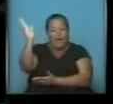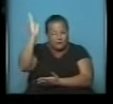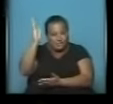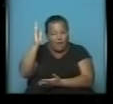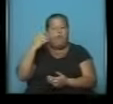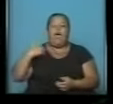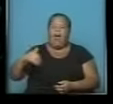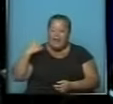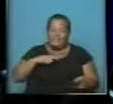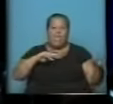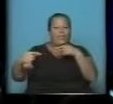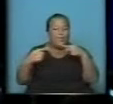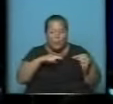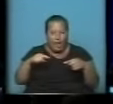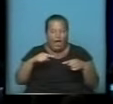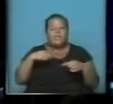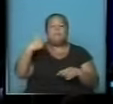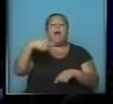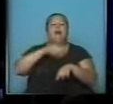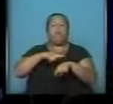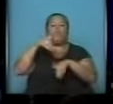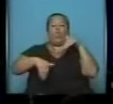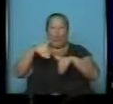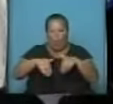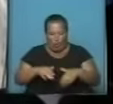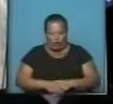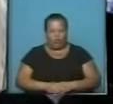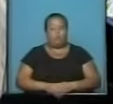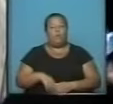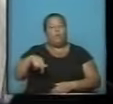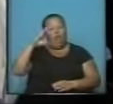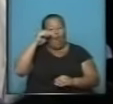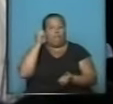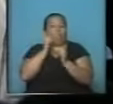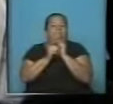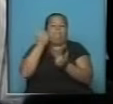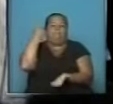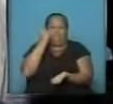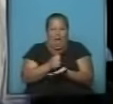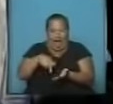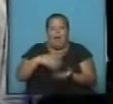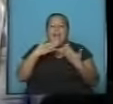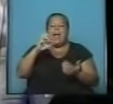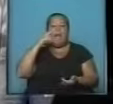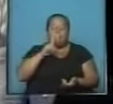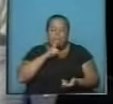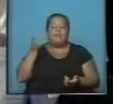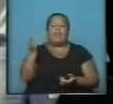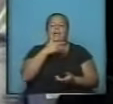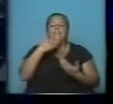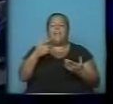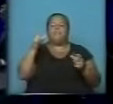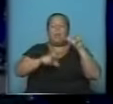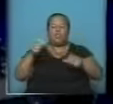siempre, Argentina Debate en los procesos electorales. Ha sido una noche histórica. Gracias a Capit, gracias a los miembros de